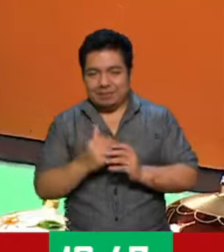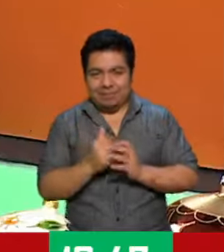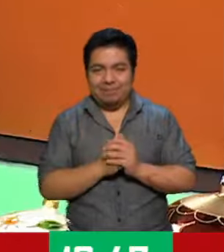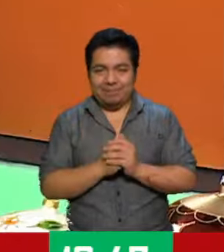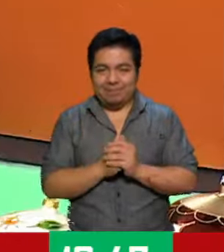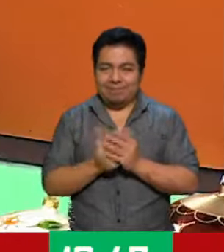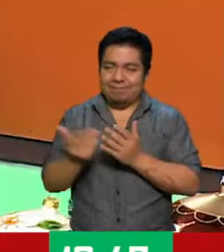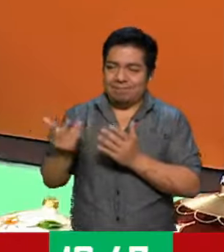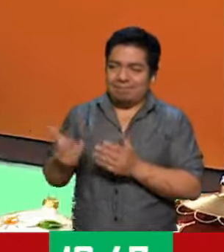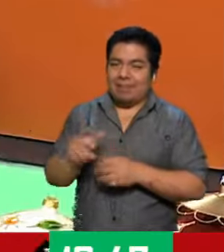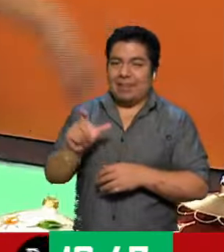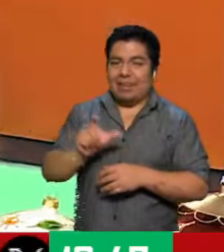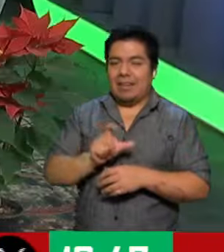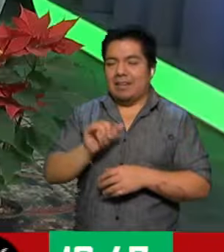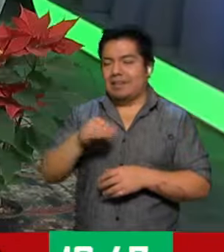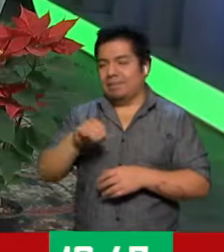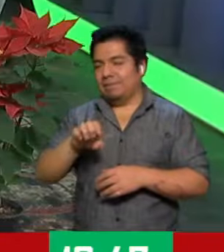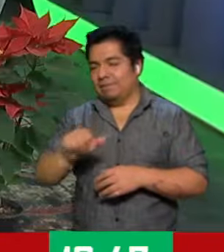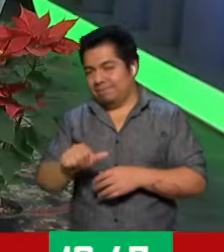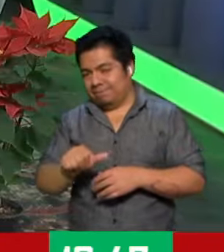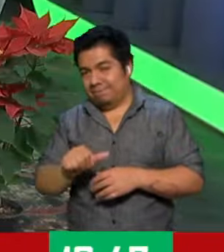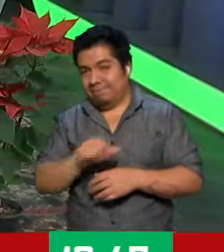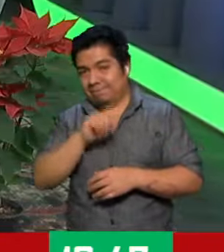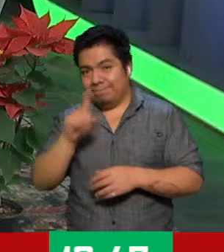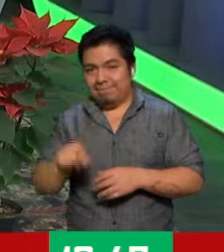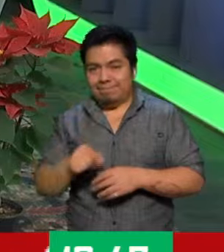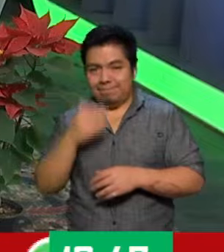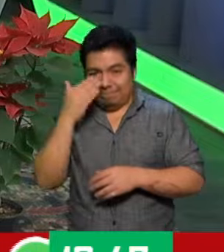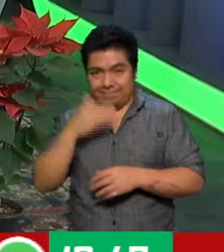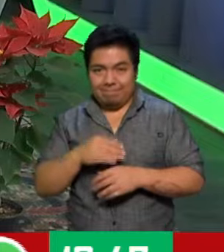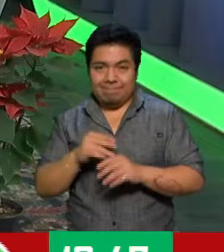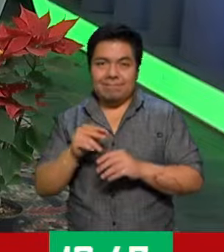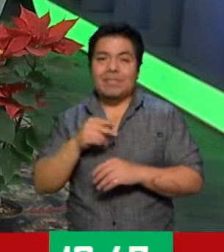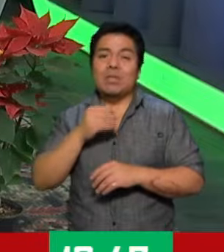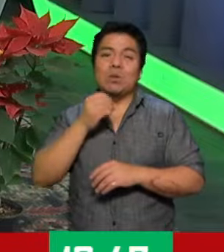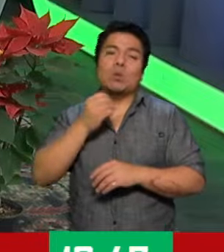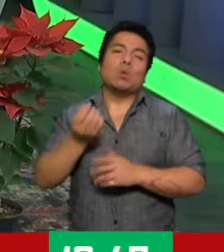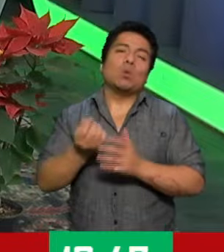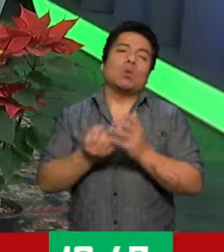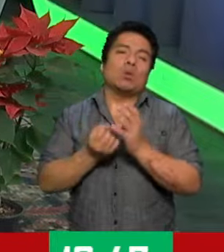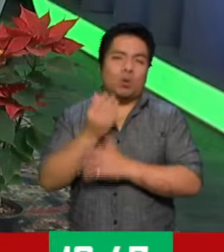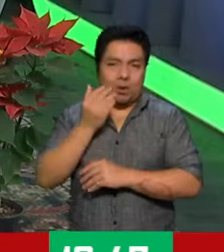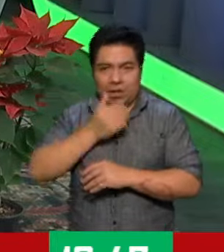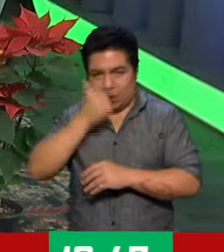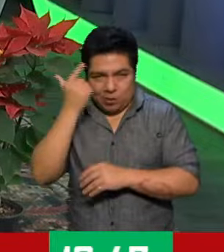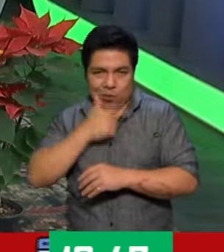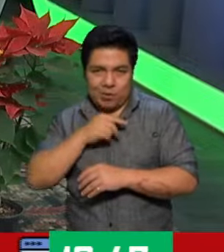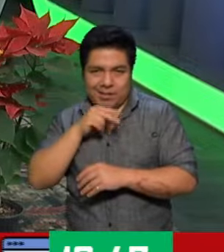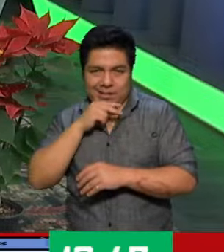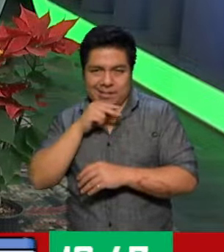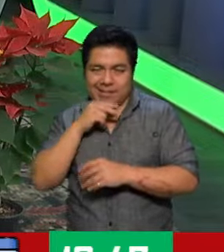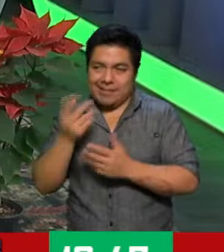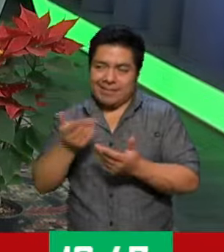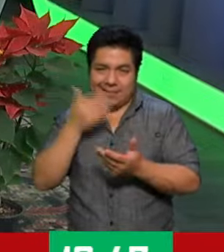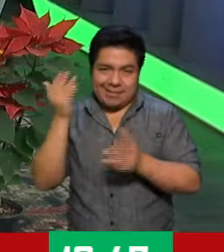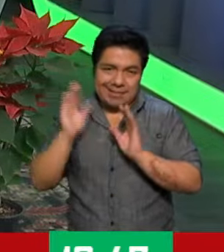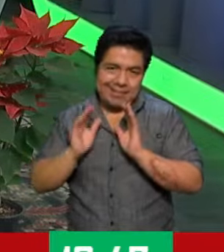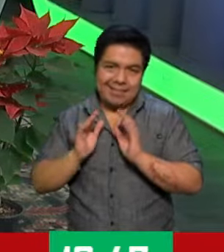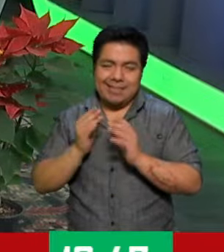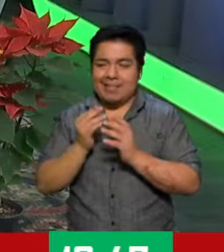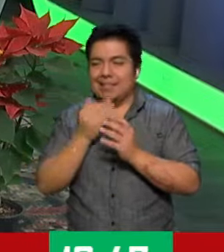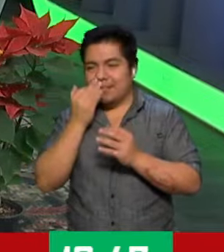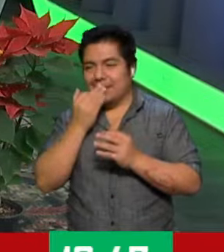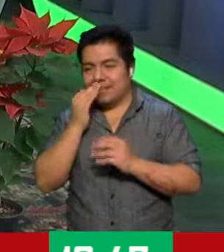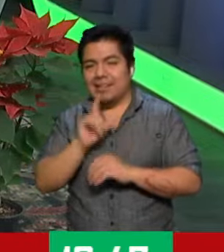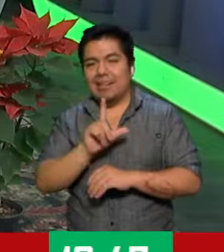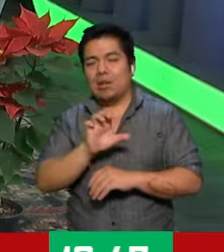pero va a estar Mena. Esta temporada, las suculentas tienen que llamarla Nochebuena o algo, ¿no? Ay, sí. Por favor. Por favor. Va a estar Lupita,